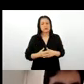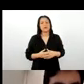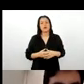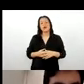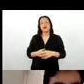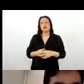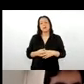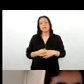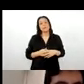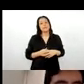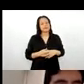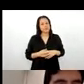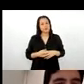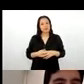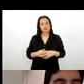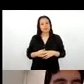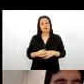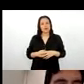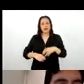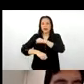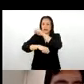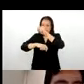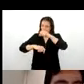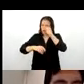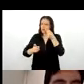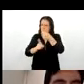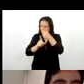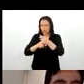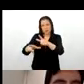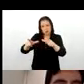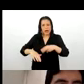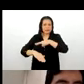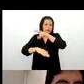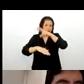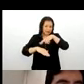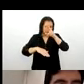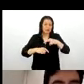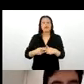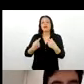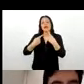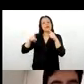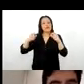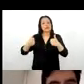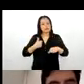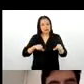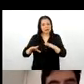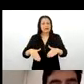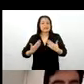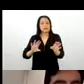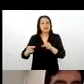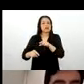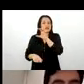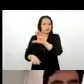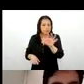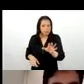Alto Andino es más local, regional, dentro de las actividades que se pueden hacer ahí,